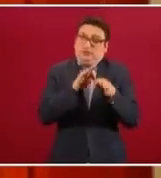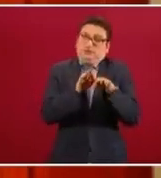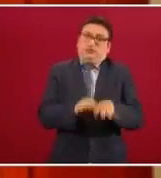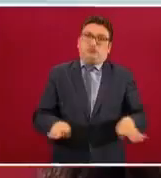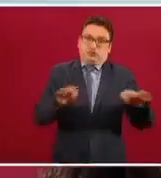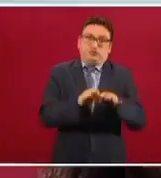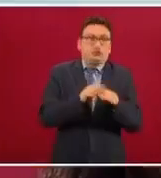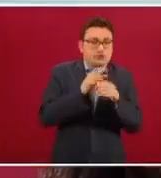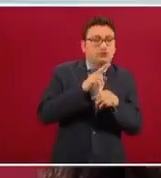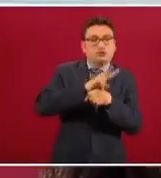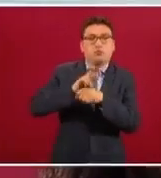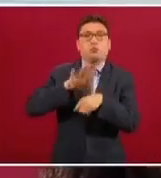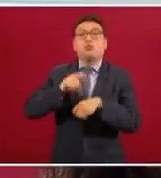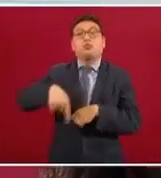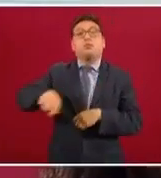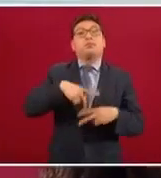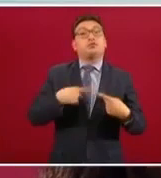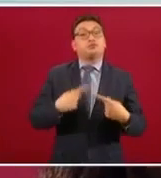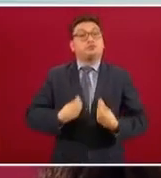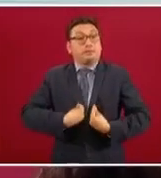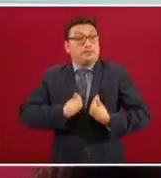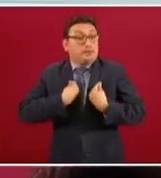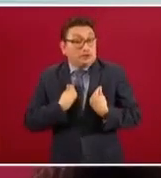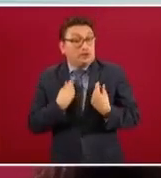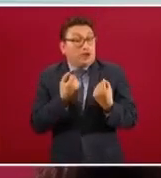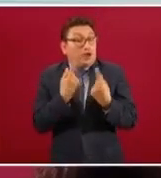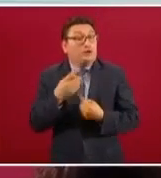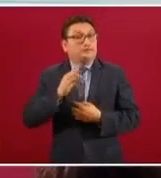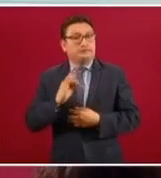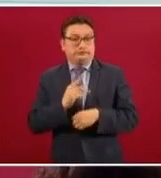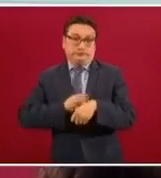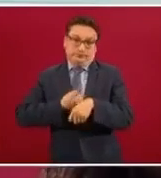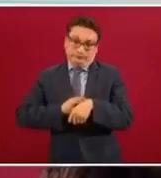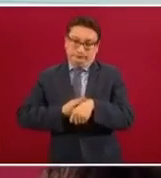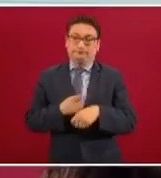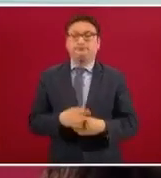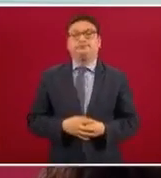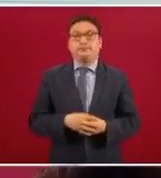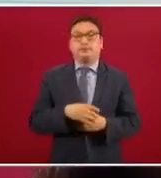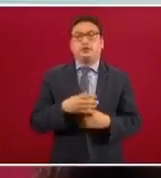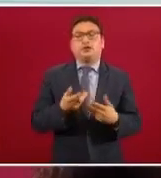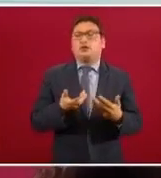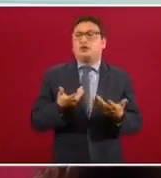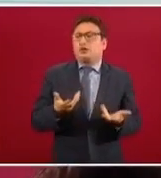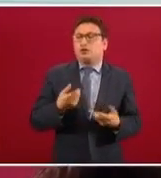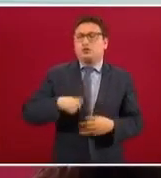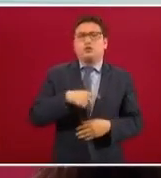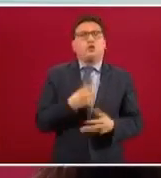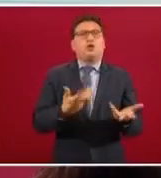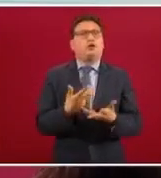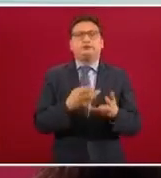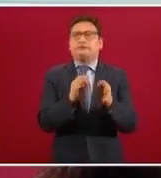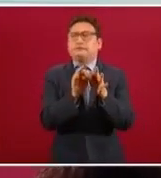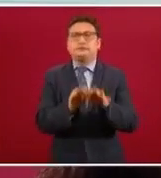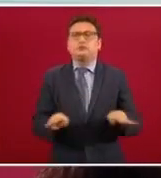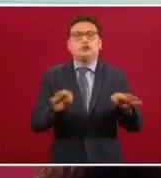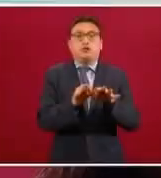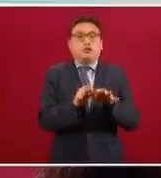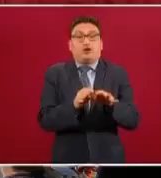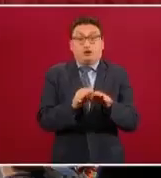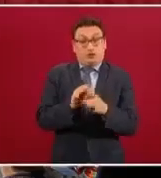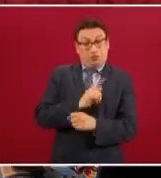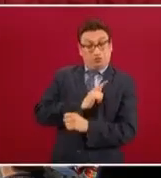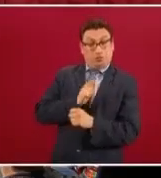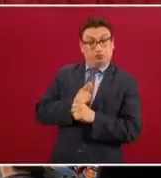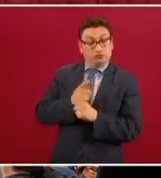directa y son personas que pueden tener enfermedad. Una de las medidas muy útiles para saber si